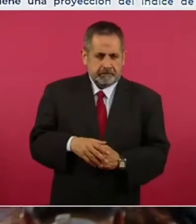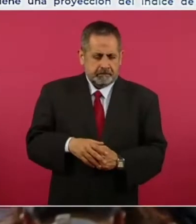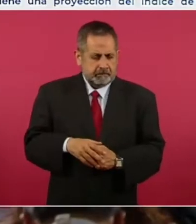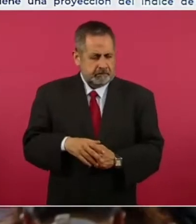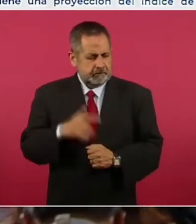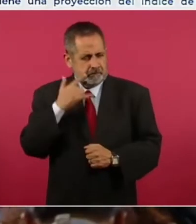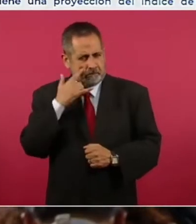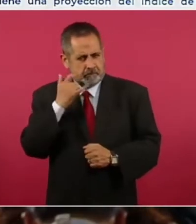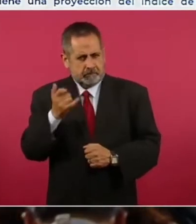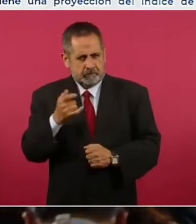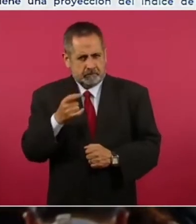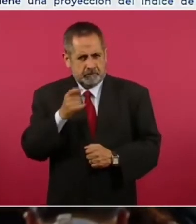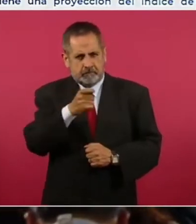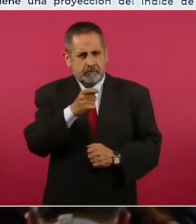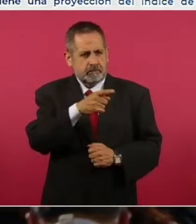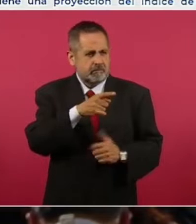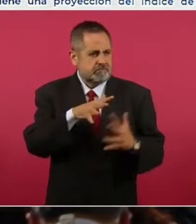extraño? ¿Qué no es esto una guerra?